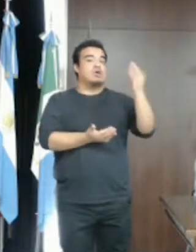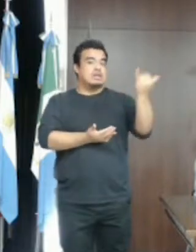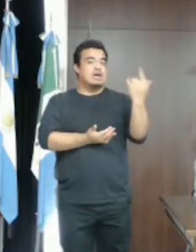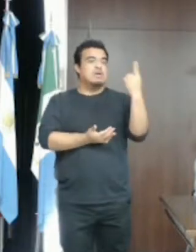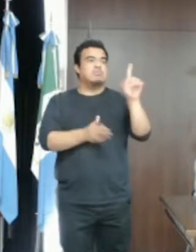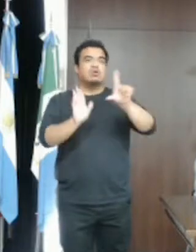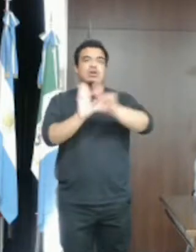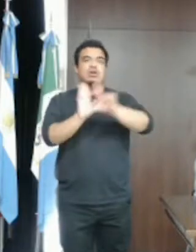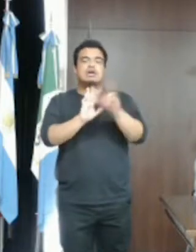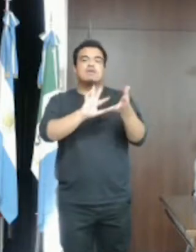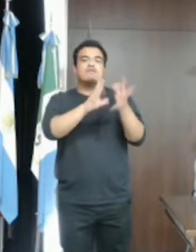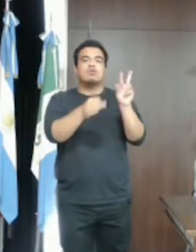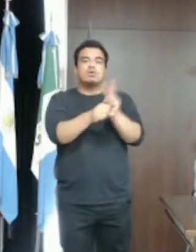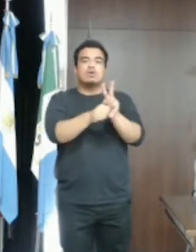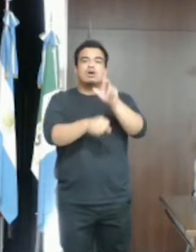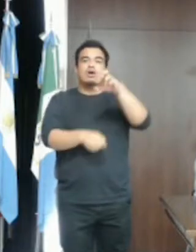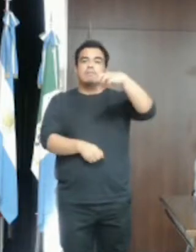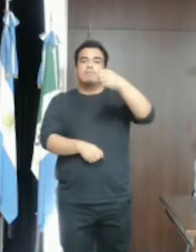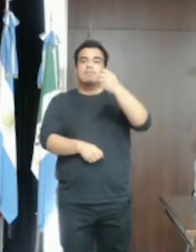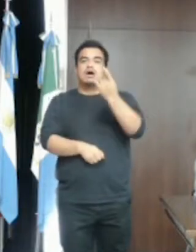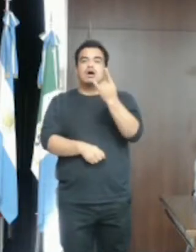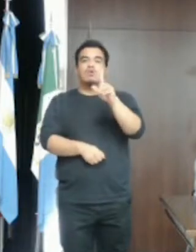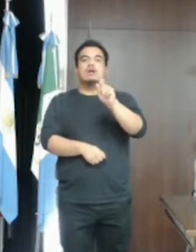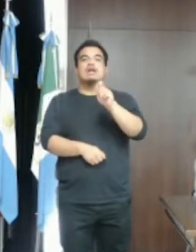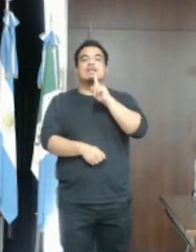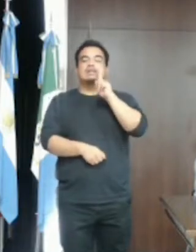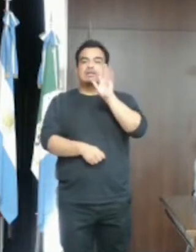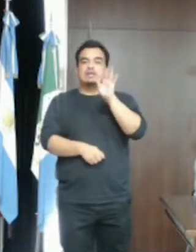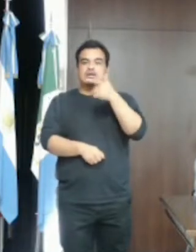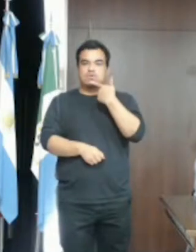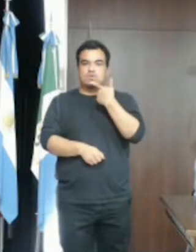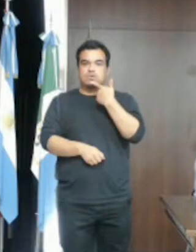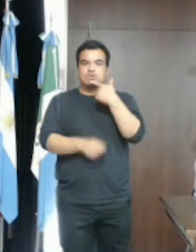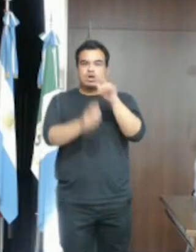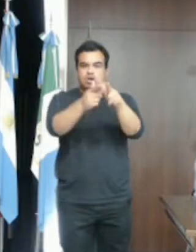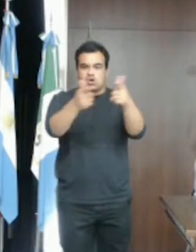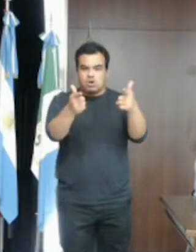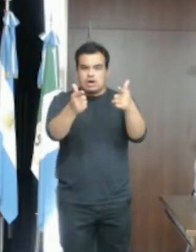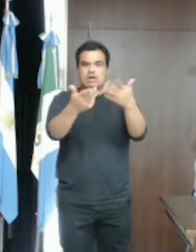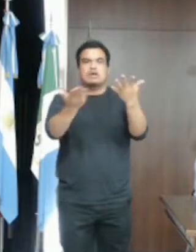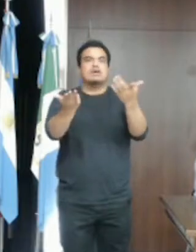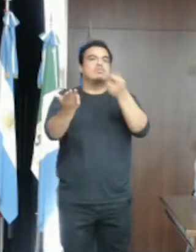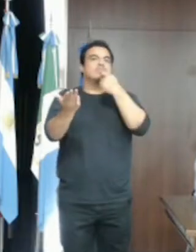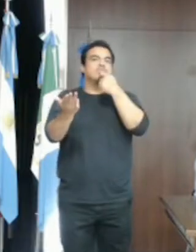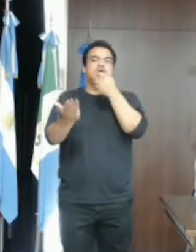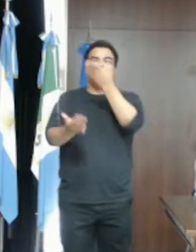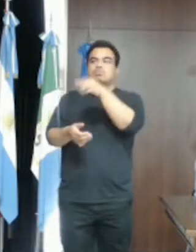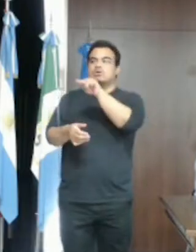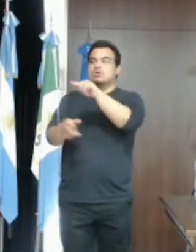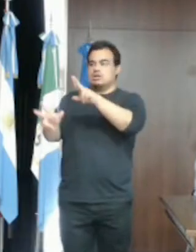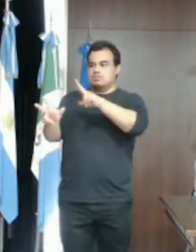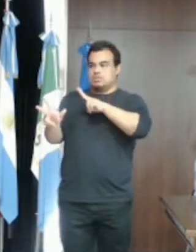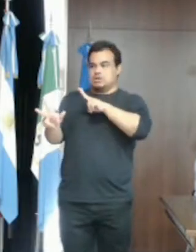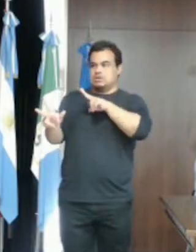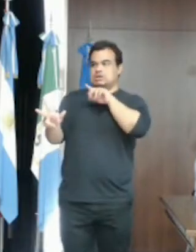¿Por qué? Porque cuando un paciente me dice a mí como paliativista, no quiero más, me quiero morir, en realidad no me está diciendo